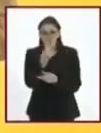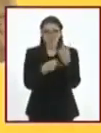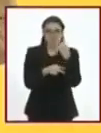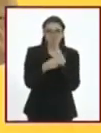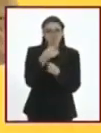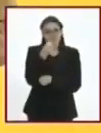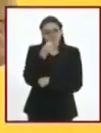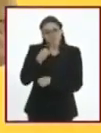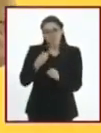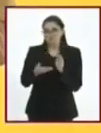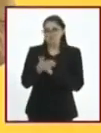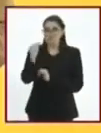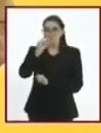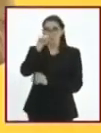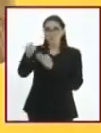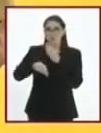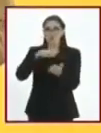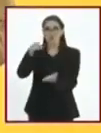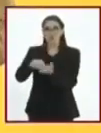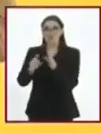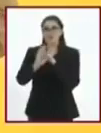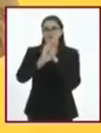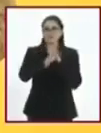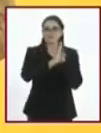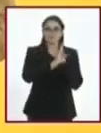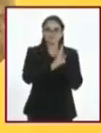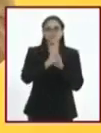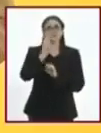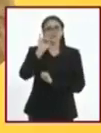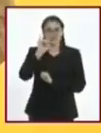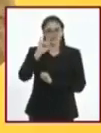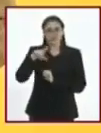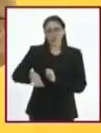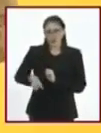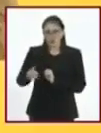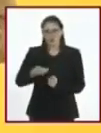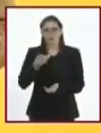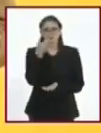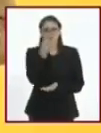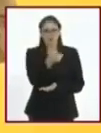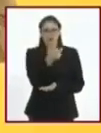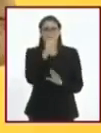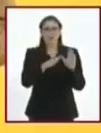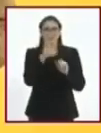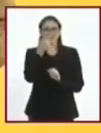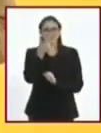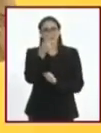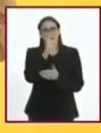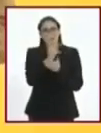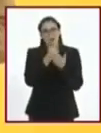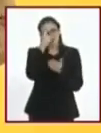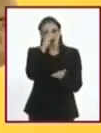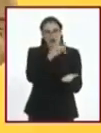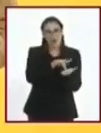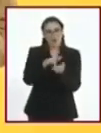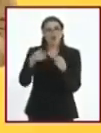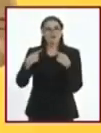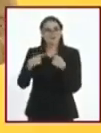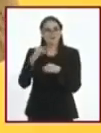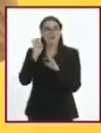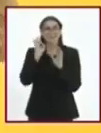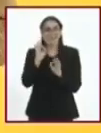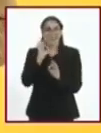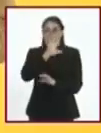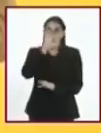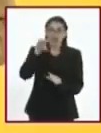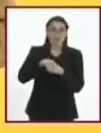varios programas de apoyo para grupos vulnerables, pero no son suficientes. Los problemas de pobreza y desigualdad continúan